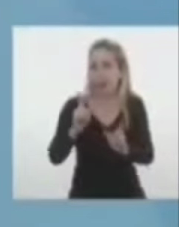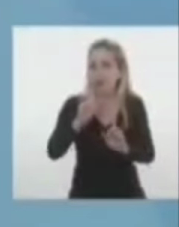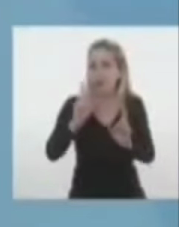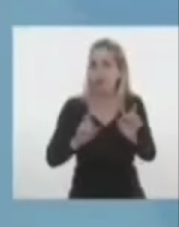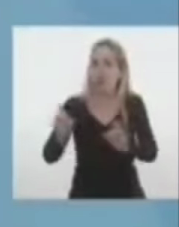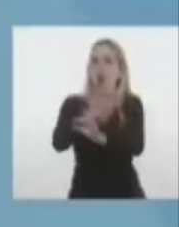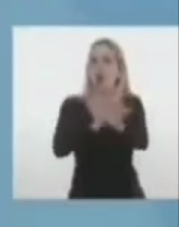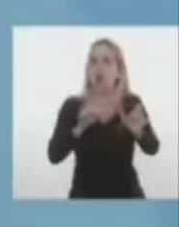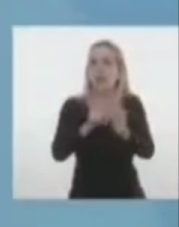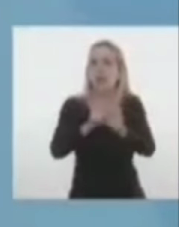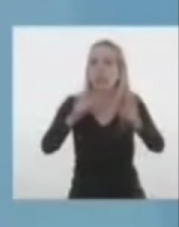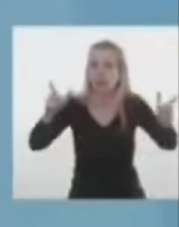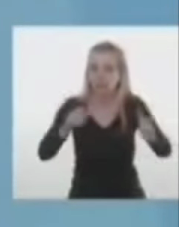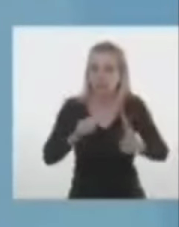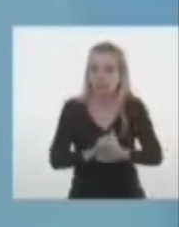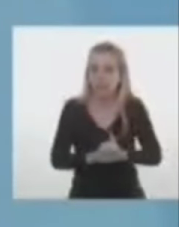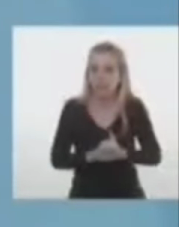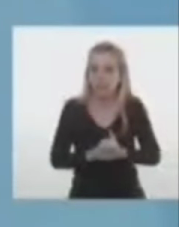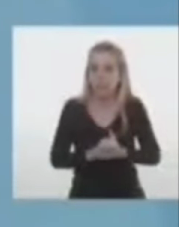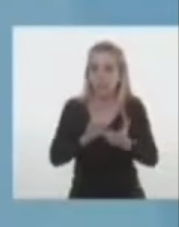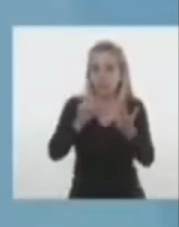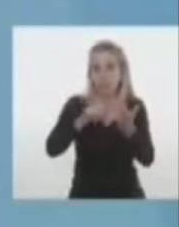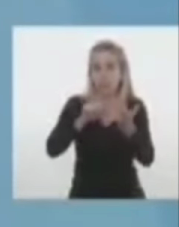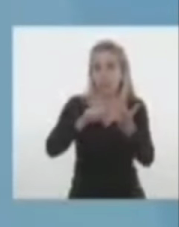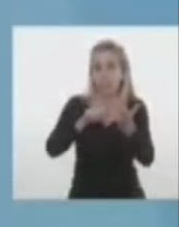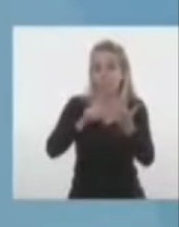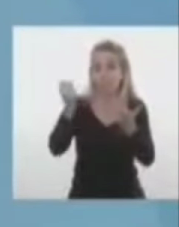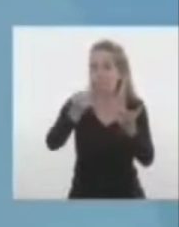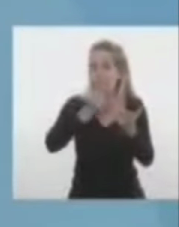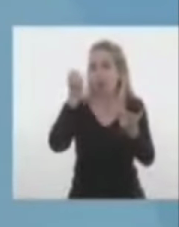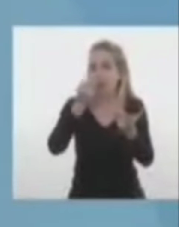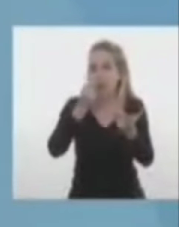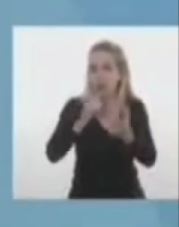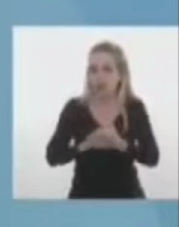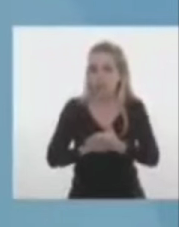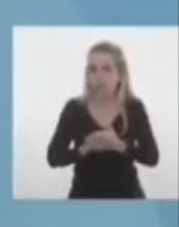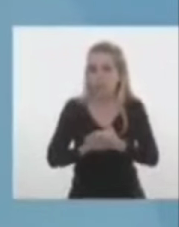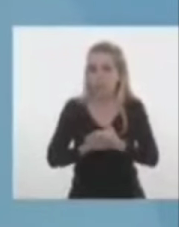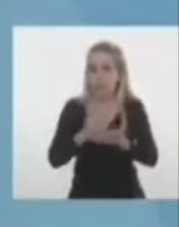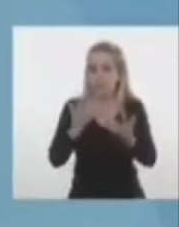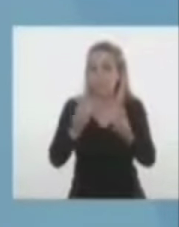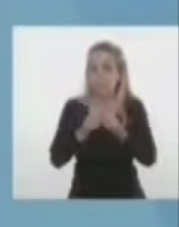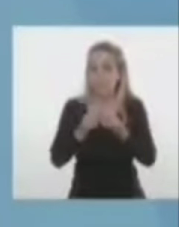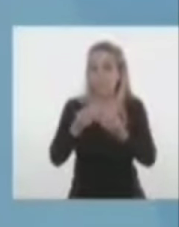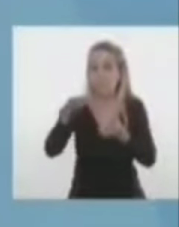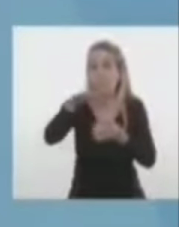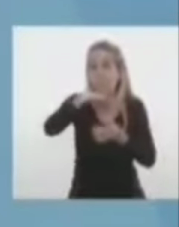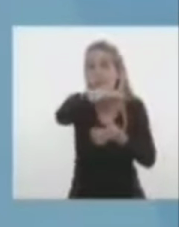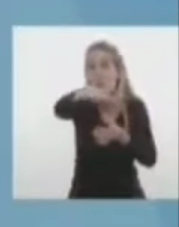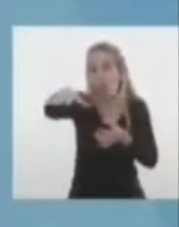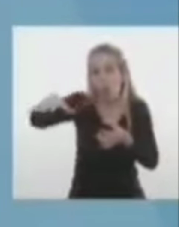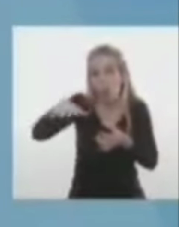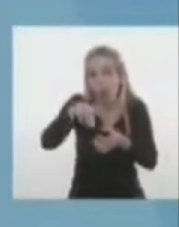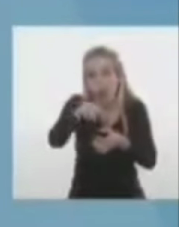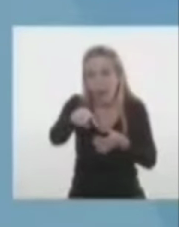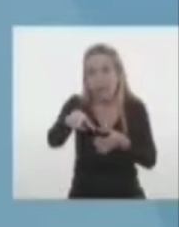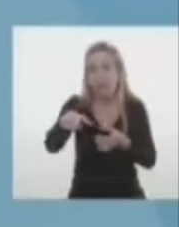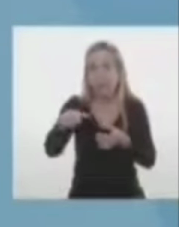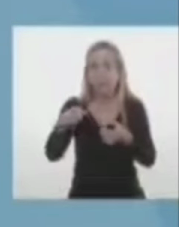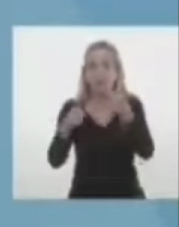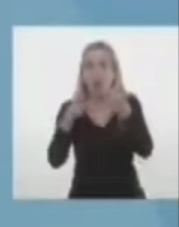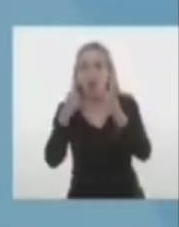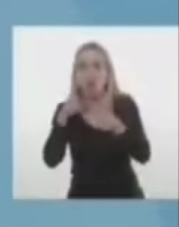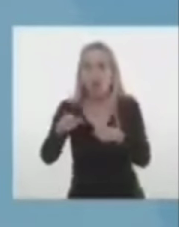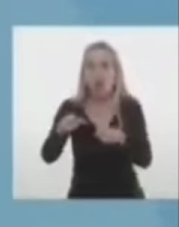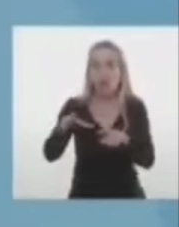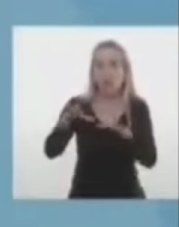un recuerdo horrible de lo que... Mirá que hemos tenido muy malos presidentes en la Argentina, Luis. No podemos jactarnos por haber tenido